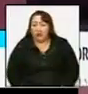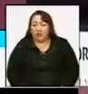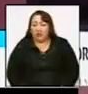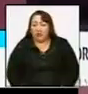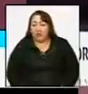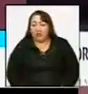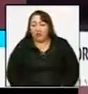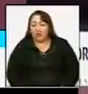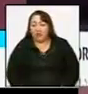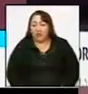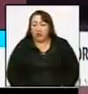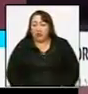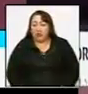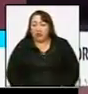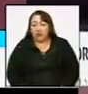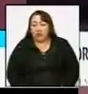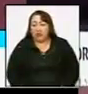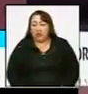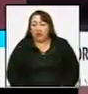presentación al partido,